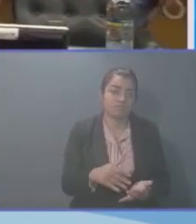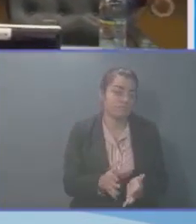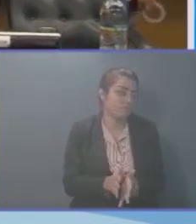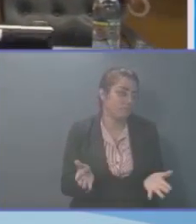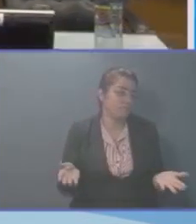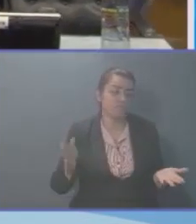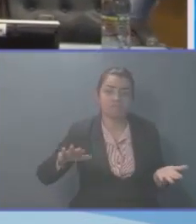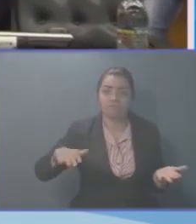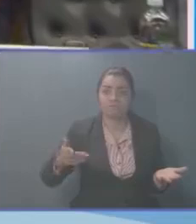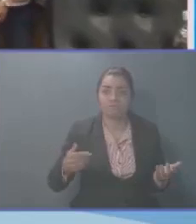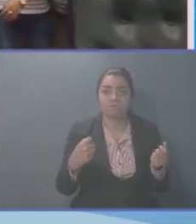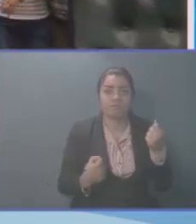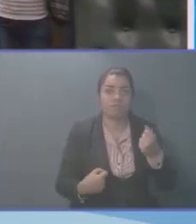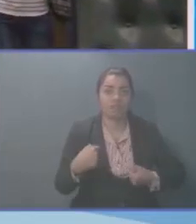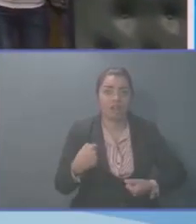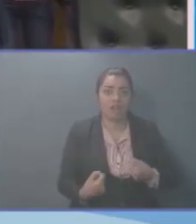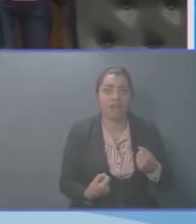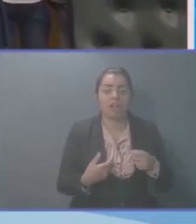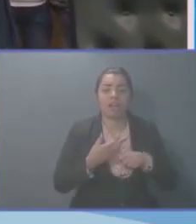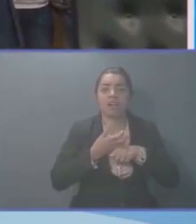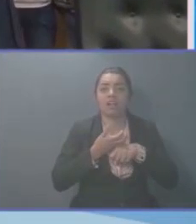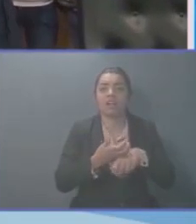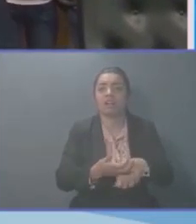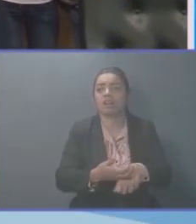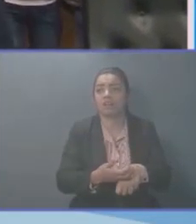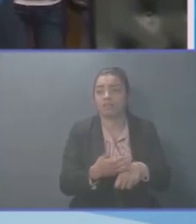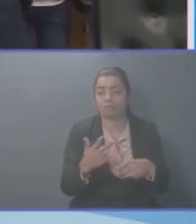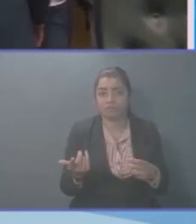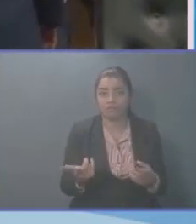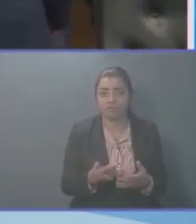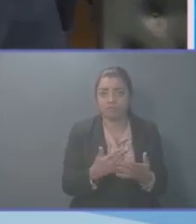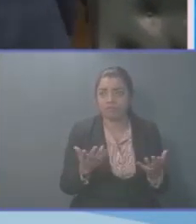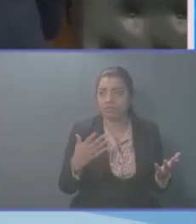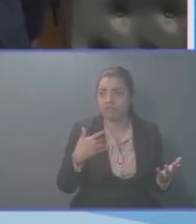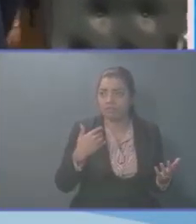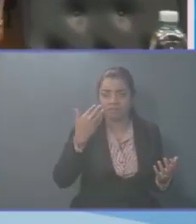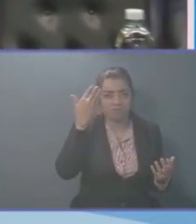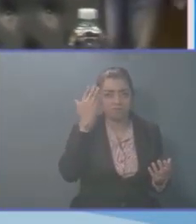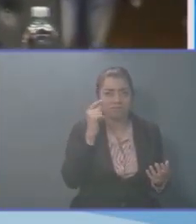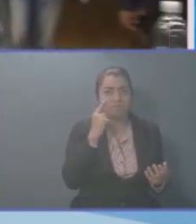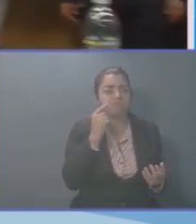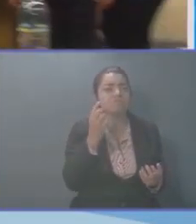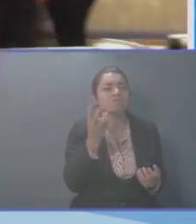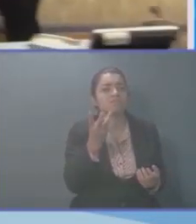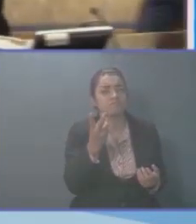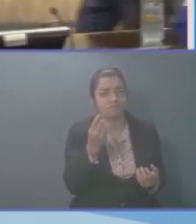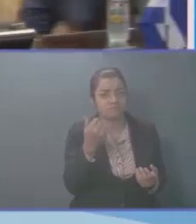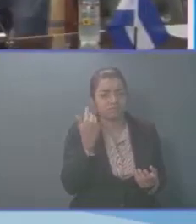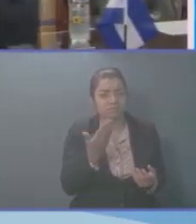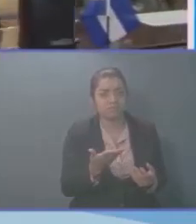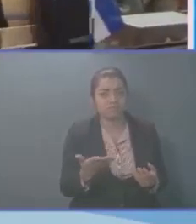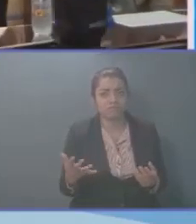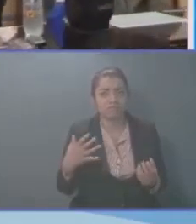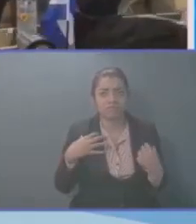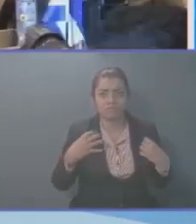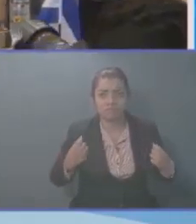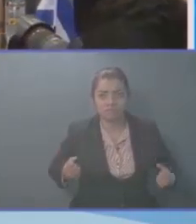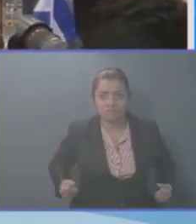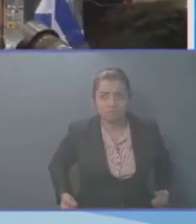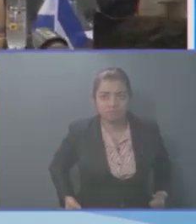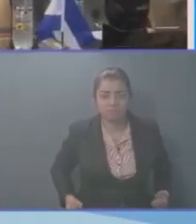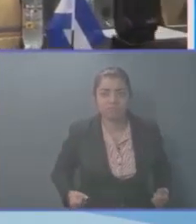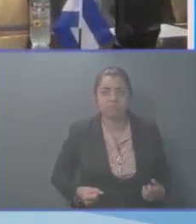utilizados, vehículos, ni sabría yo dimensionar ahorita cuánto recurso público